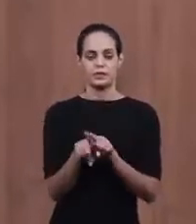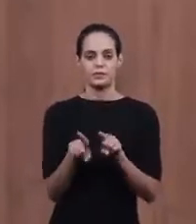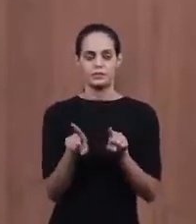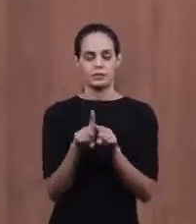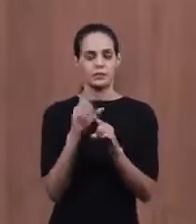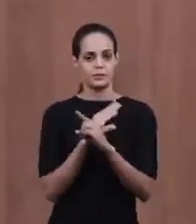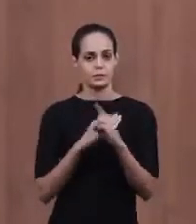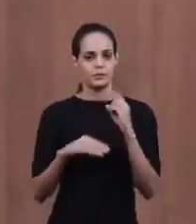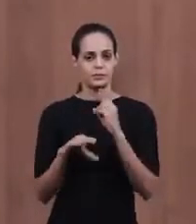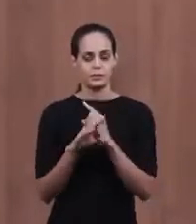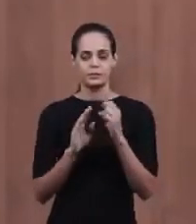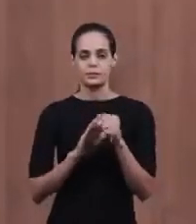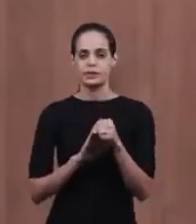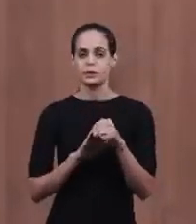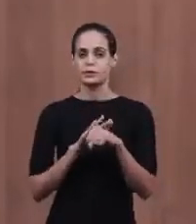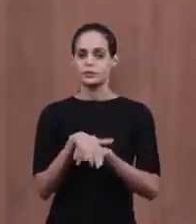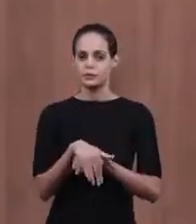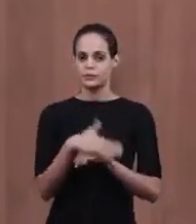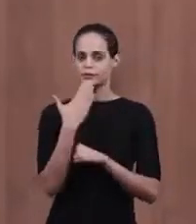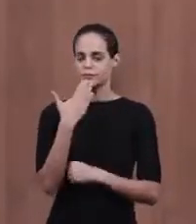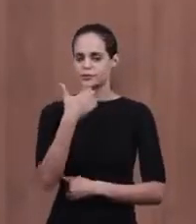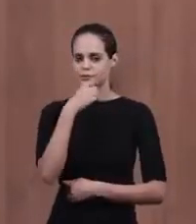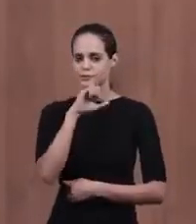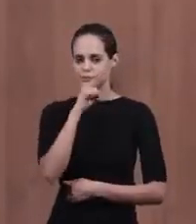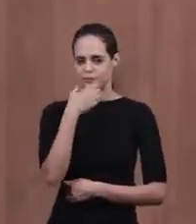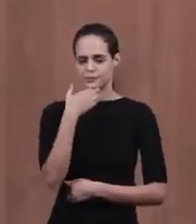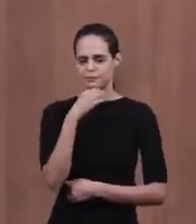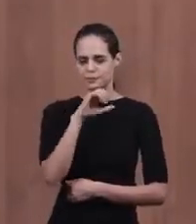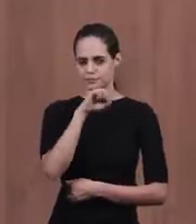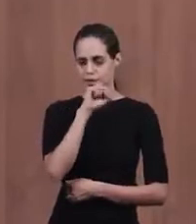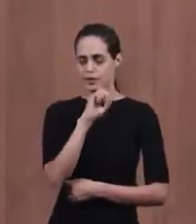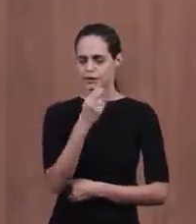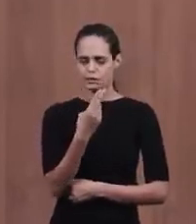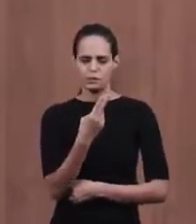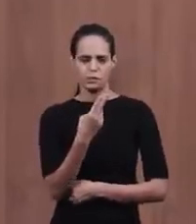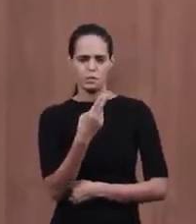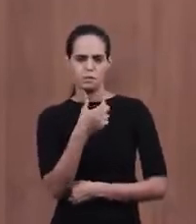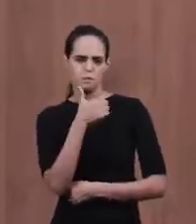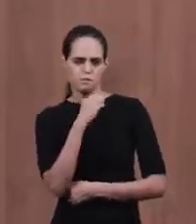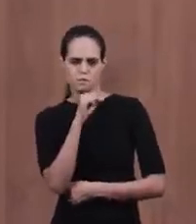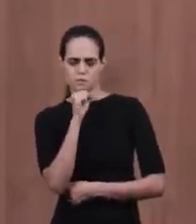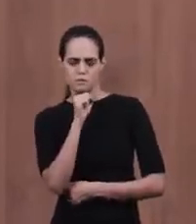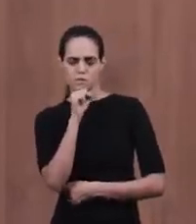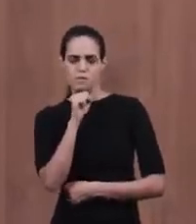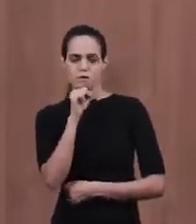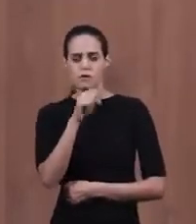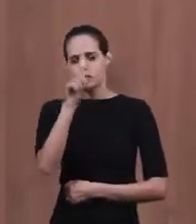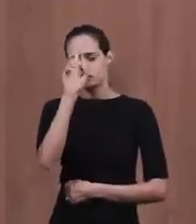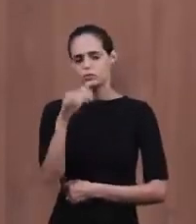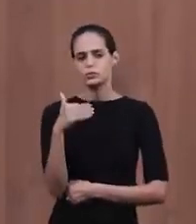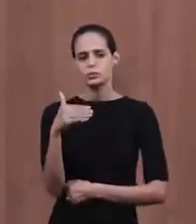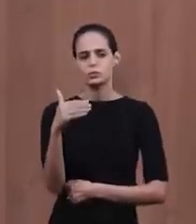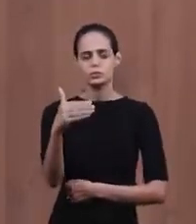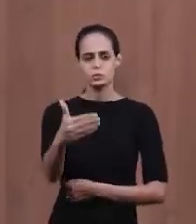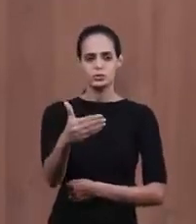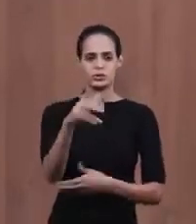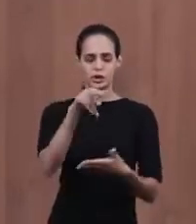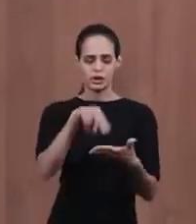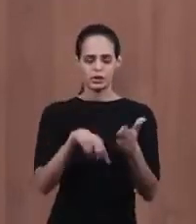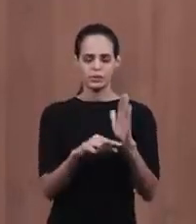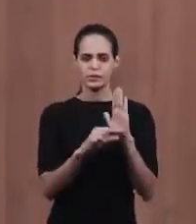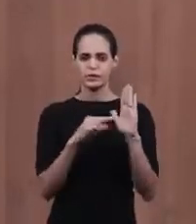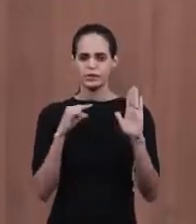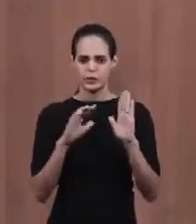en la noche. También vamos a pedir a papá, a mamá o a la abuela para que nos lean todos los días un versículo de